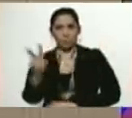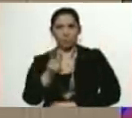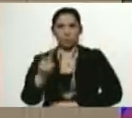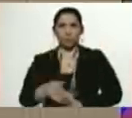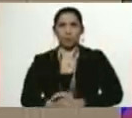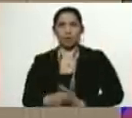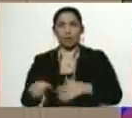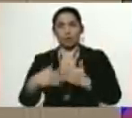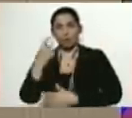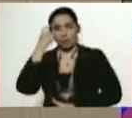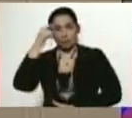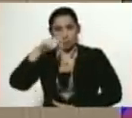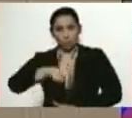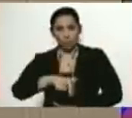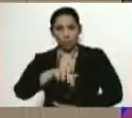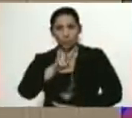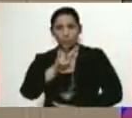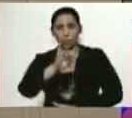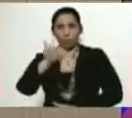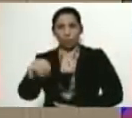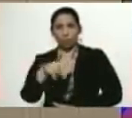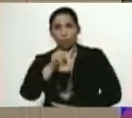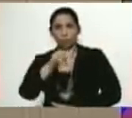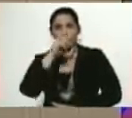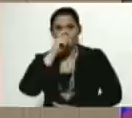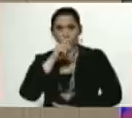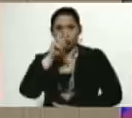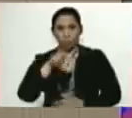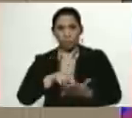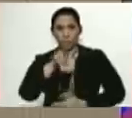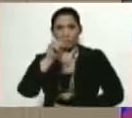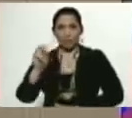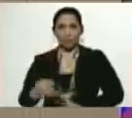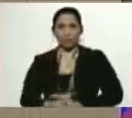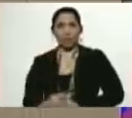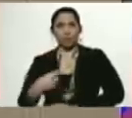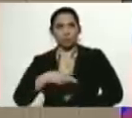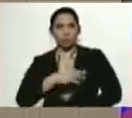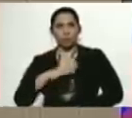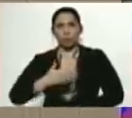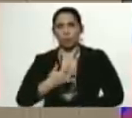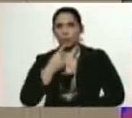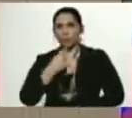Al día de hoy, 2 de junio del año 2020, debemos reportar